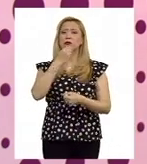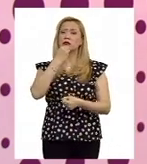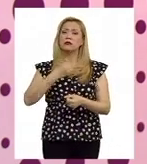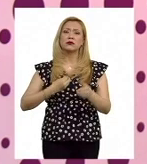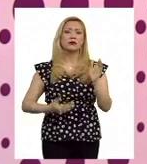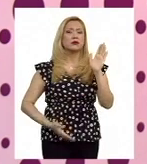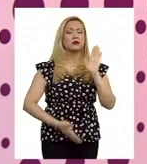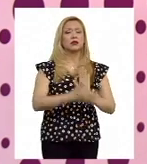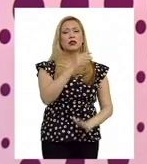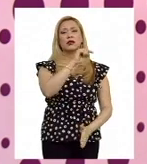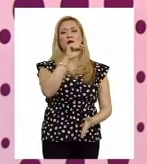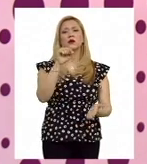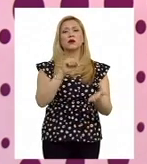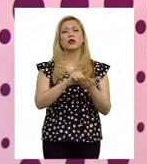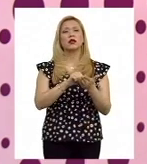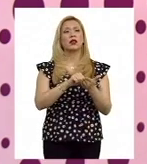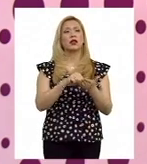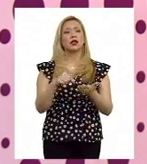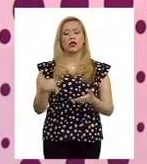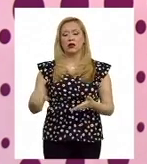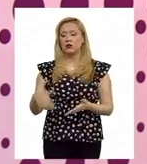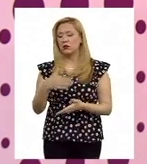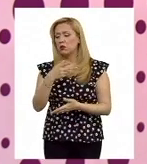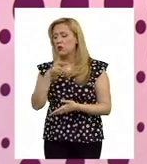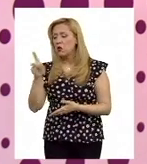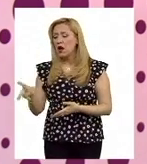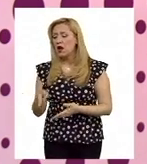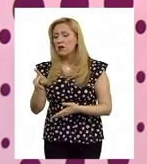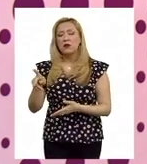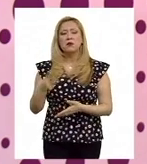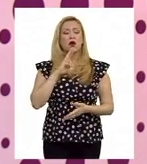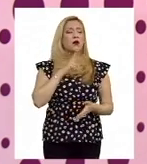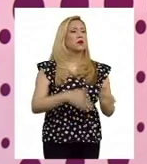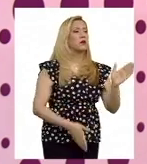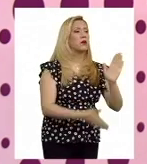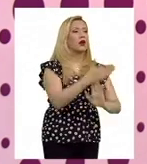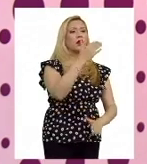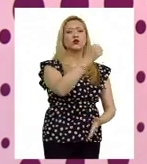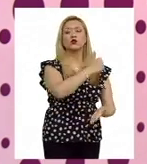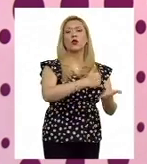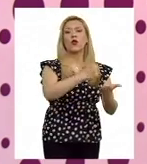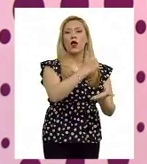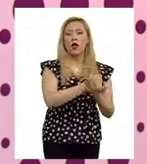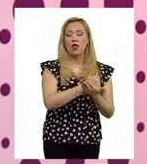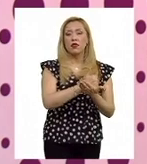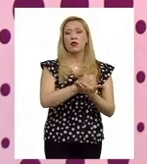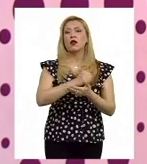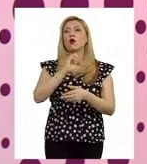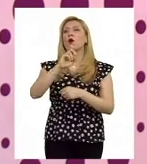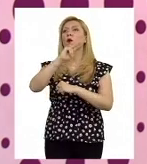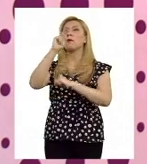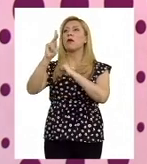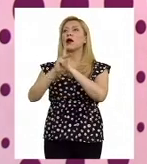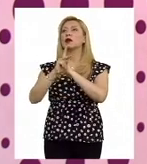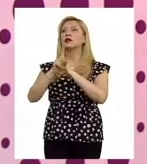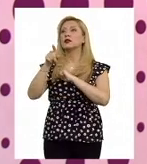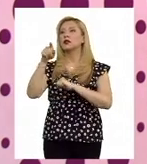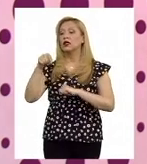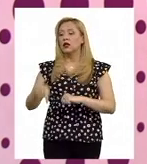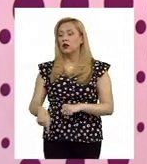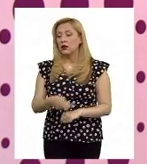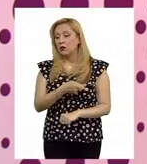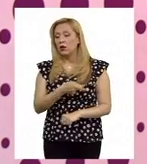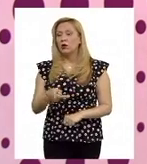centros urbanos o hacia países con un nivel de desarrollo relativo más alto. Este no es un